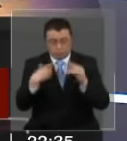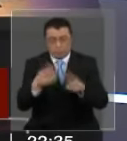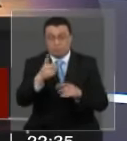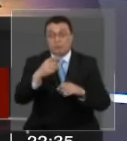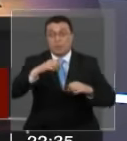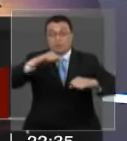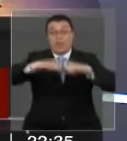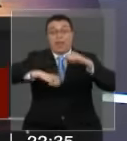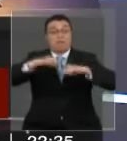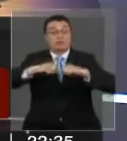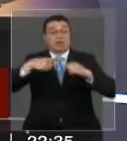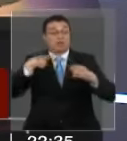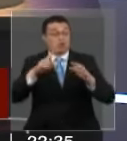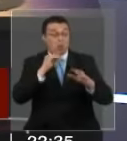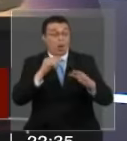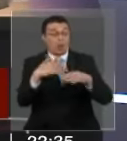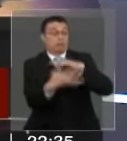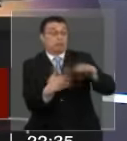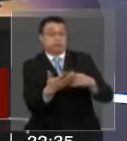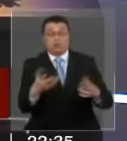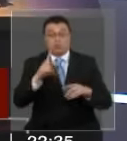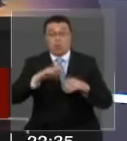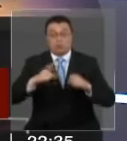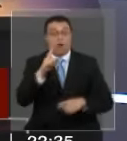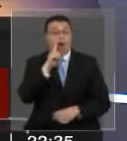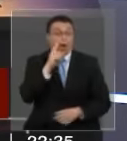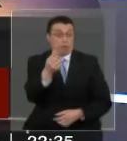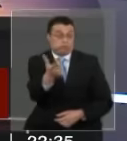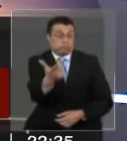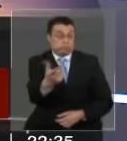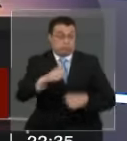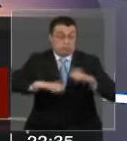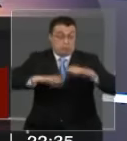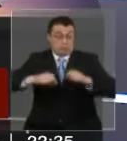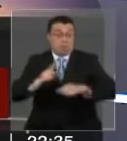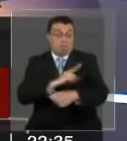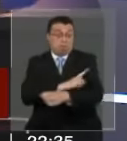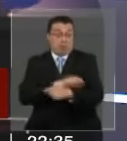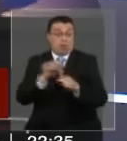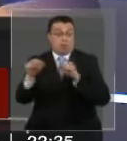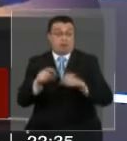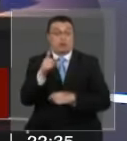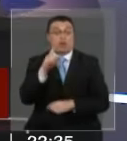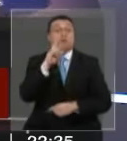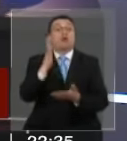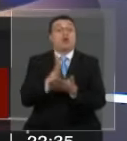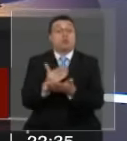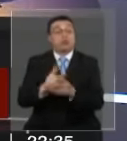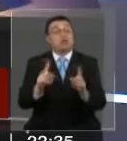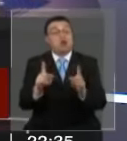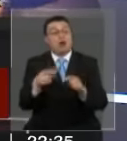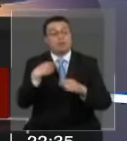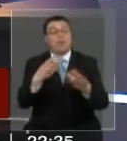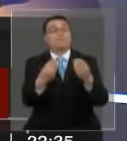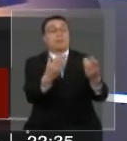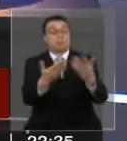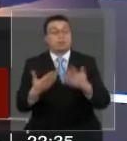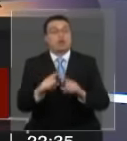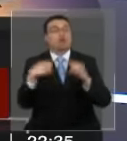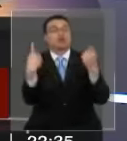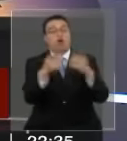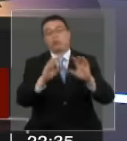se desorganizan. Porque ya tienen el dinero, tienen poder político y si se desorganizan, bienvenido sea, todos nos